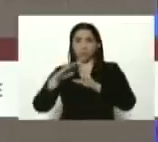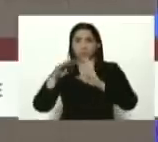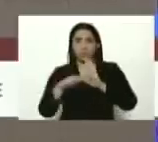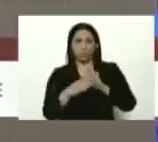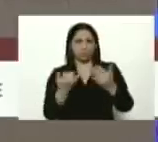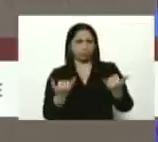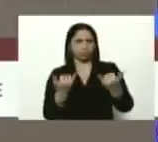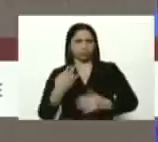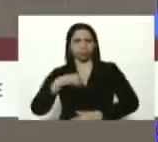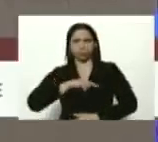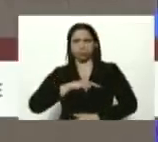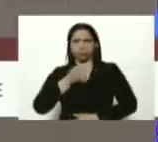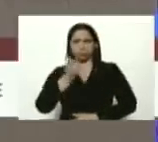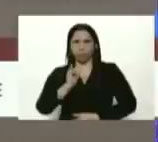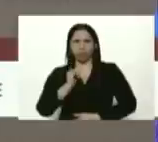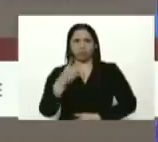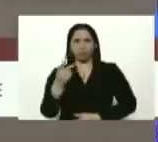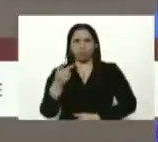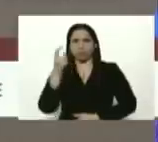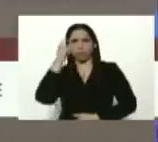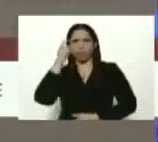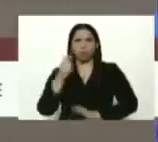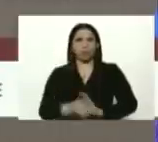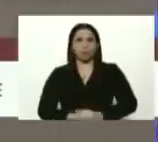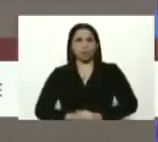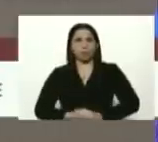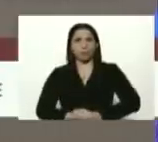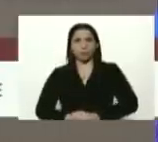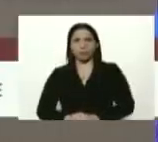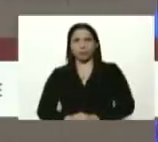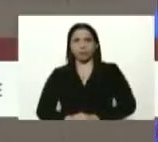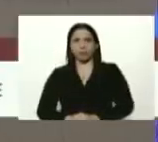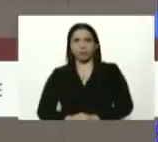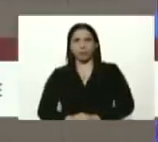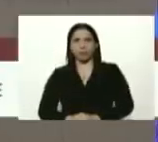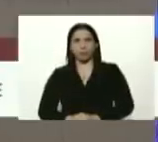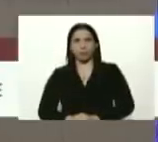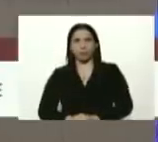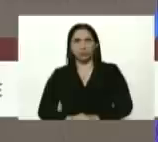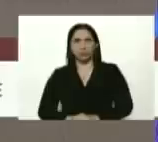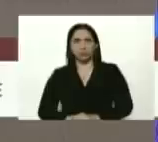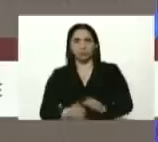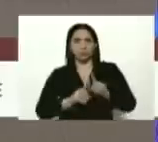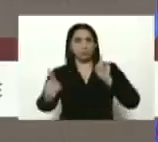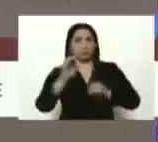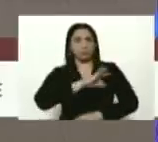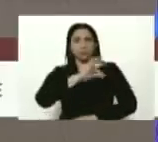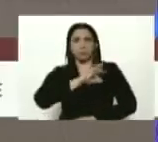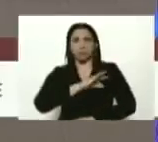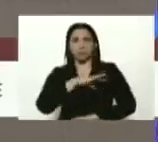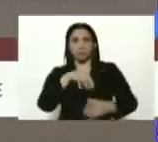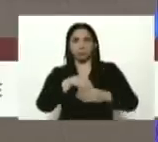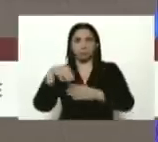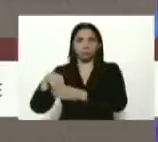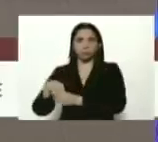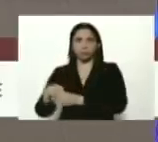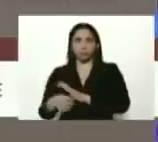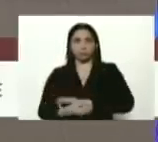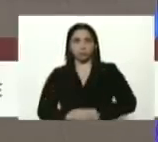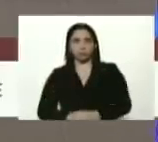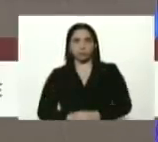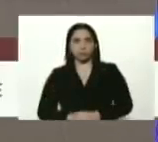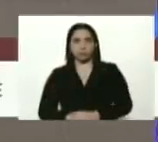este momento, en el segundo día de esta nueva forma de distanciamiento social de cuarentena de 7 días,